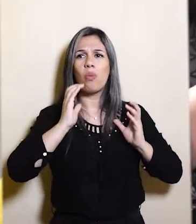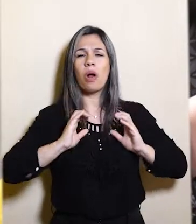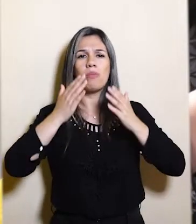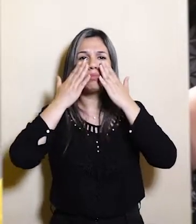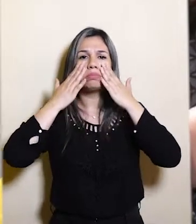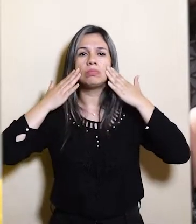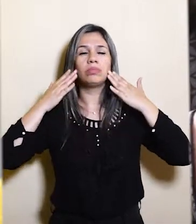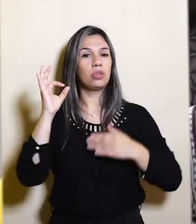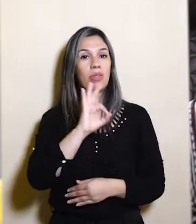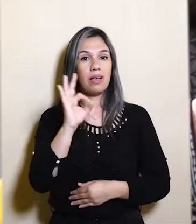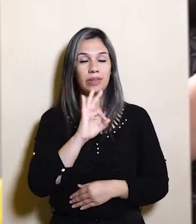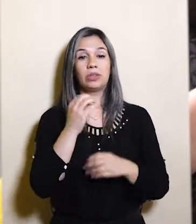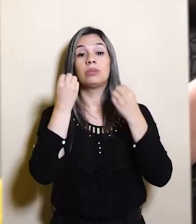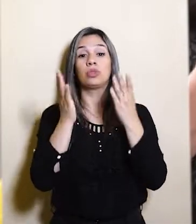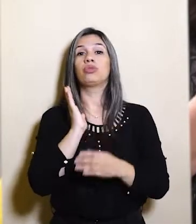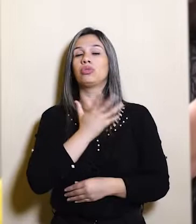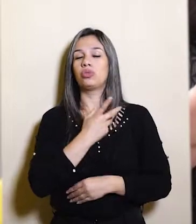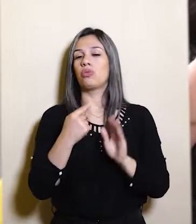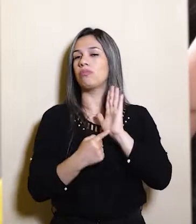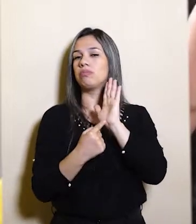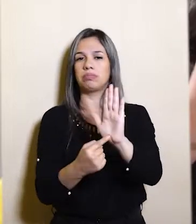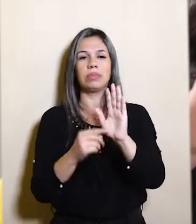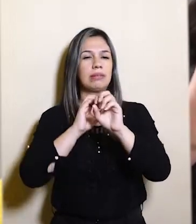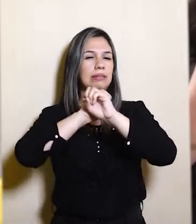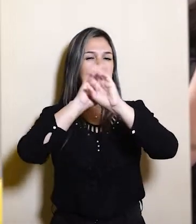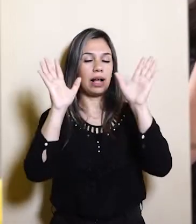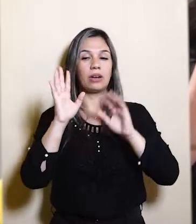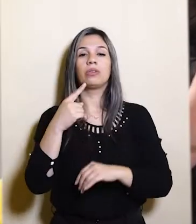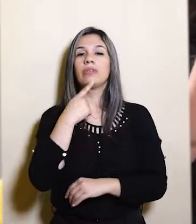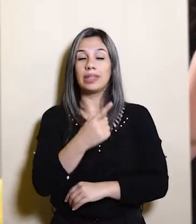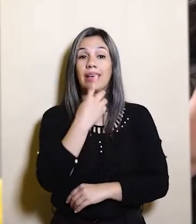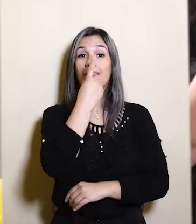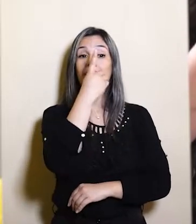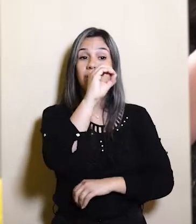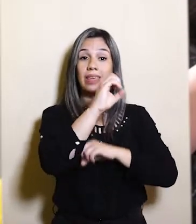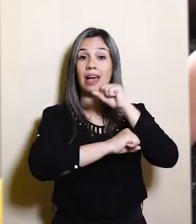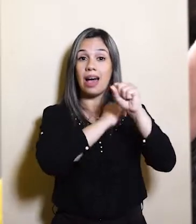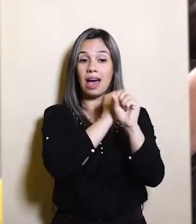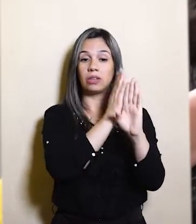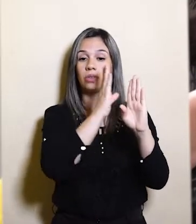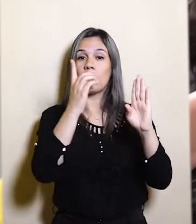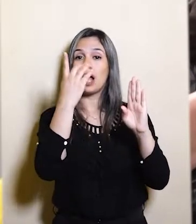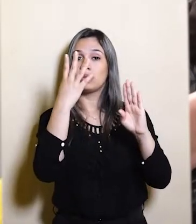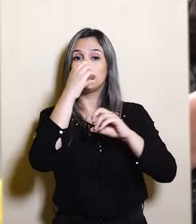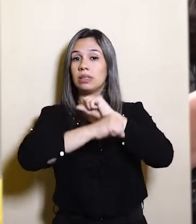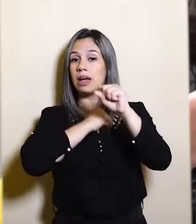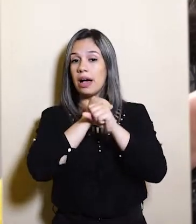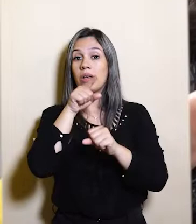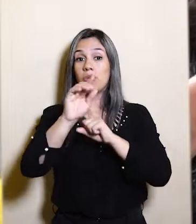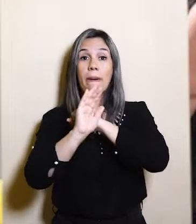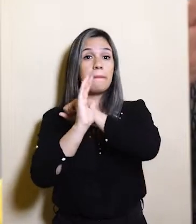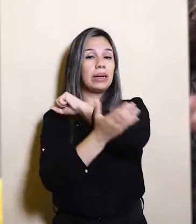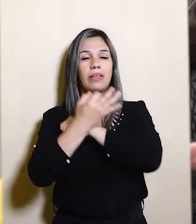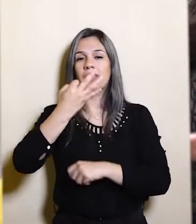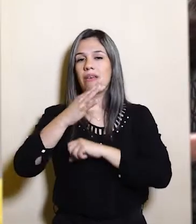nuestra posición es clara, las niñas tienen que tener acceso a servicios de aborto, tienen que ser partícipes en la toma de decisiones